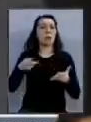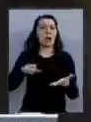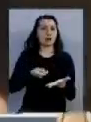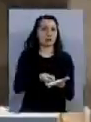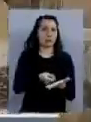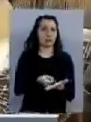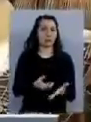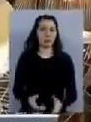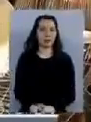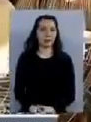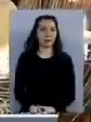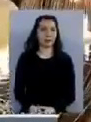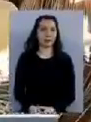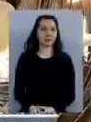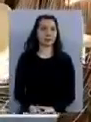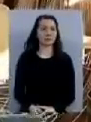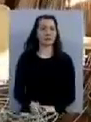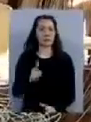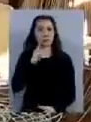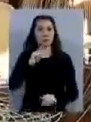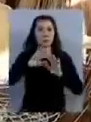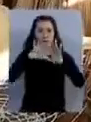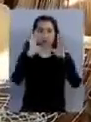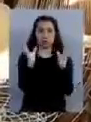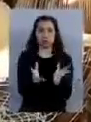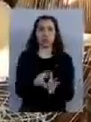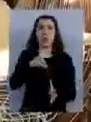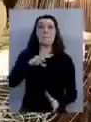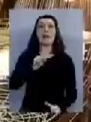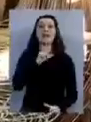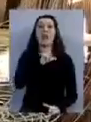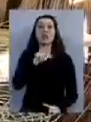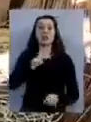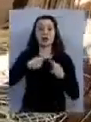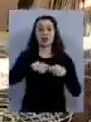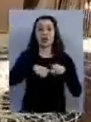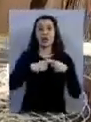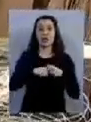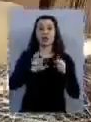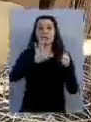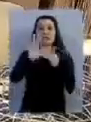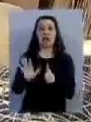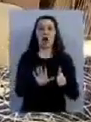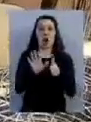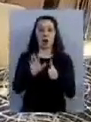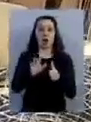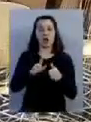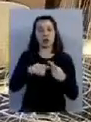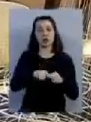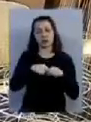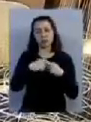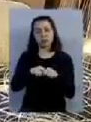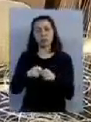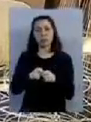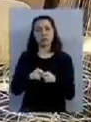cotizadas. Tejer esa pantalla, por ejemplo, nos demoramos 6 horas. Y ellos prácticamente